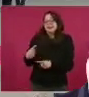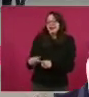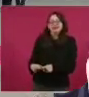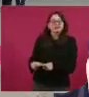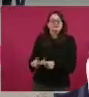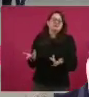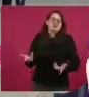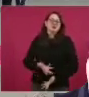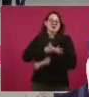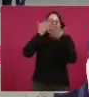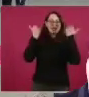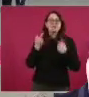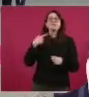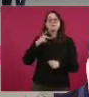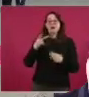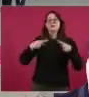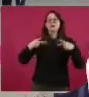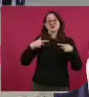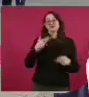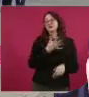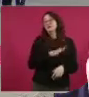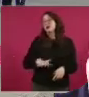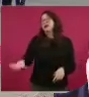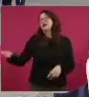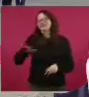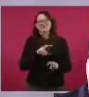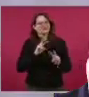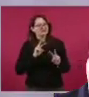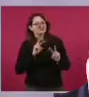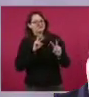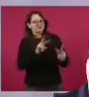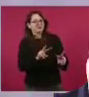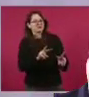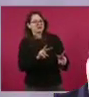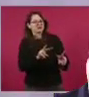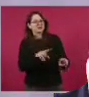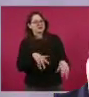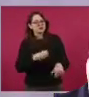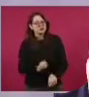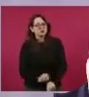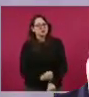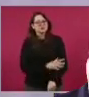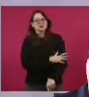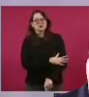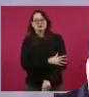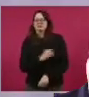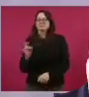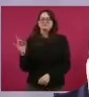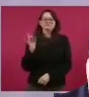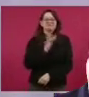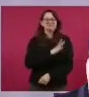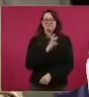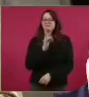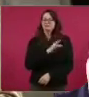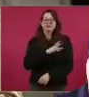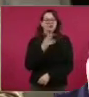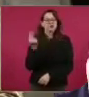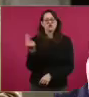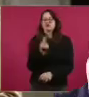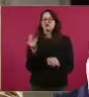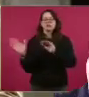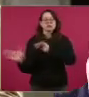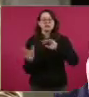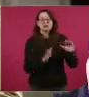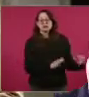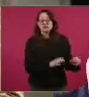cómo los están percibiendo, los están sintiendo. Así que dejen de lado el miedo, dejen de lado la